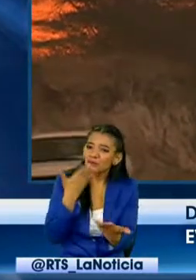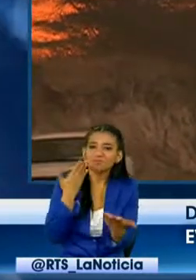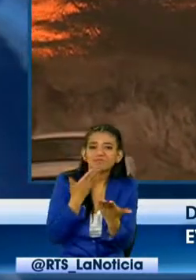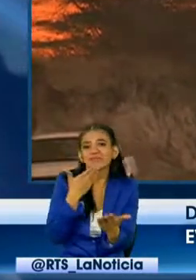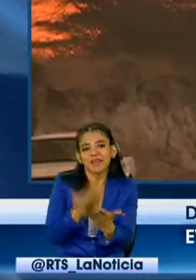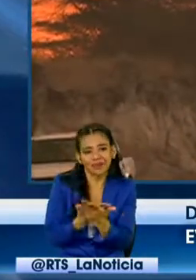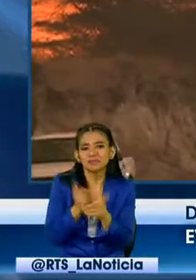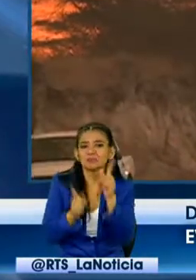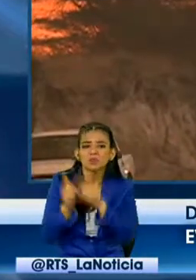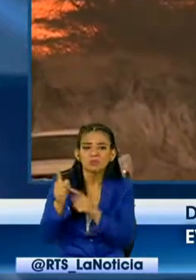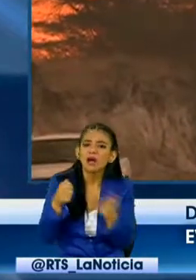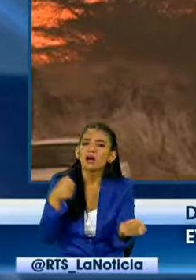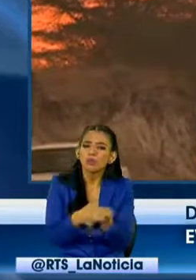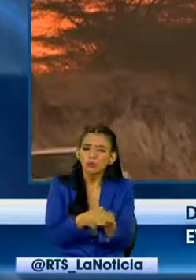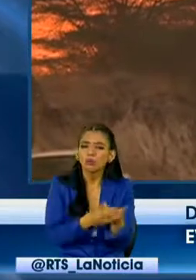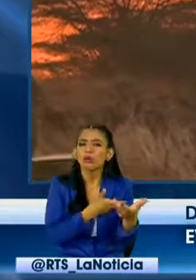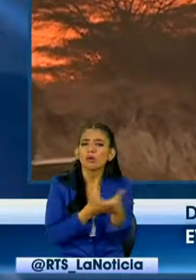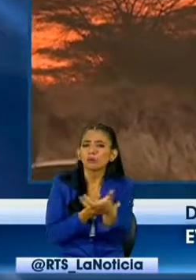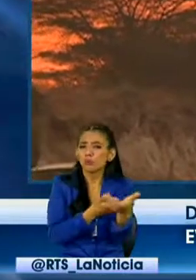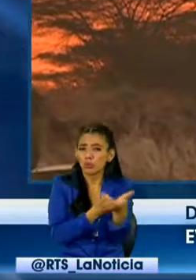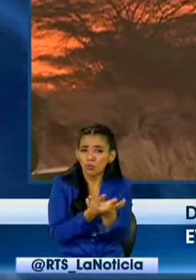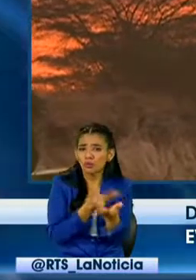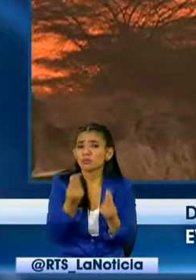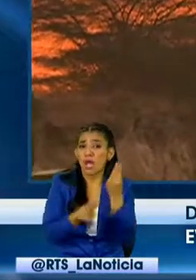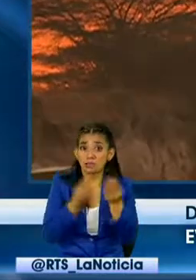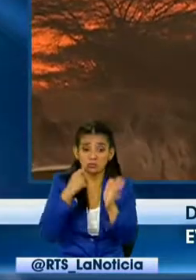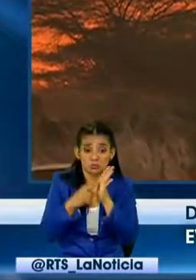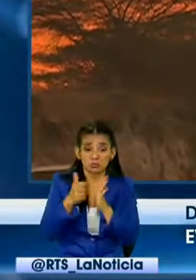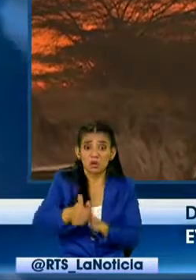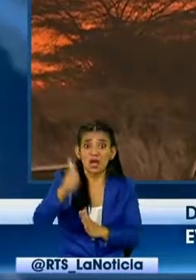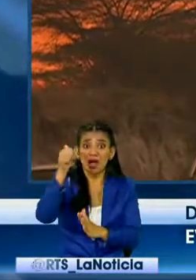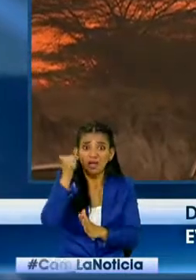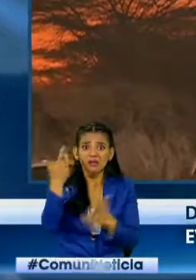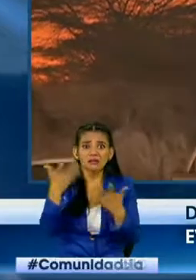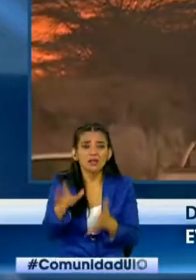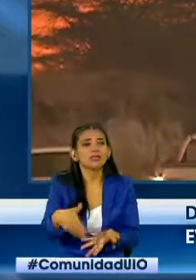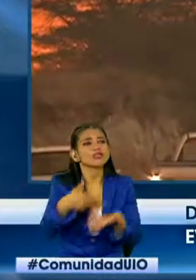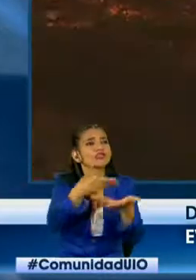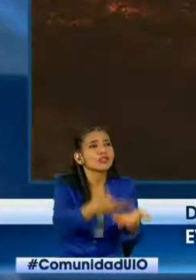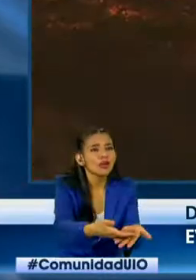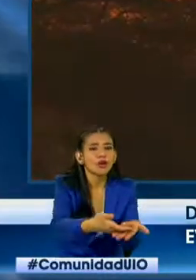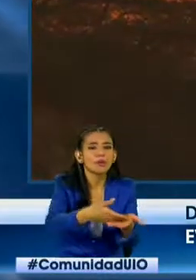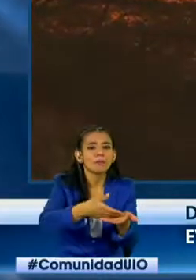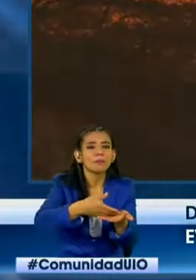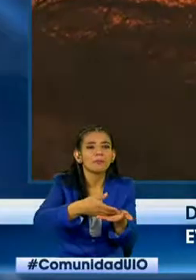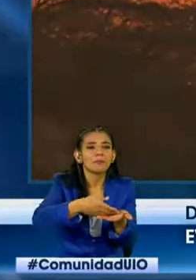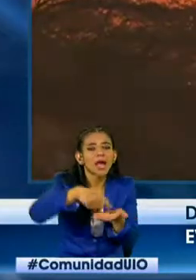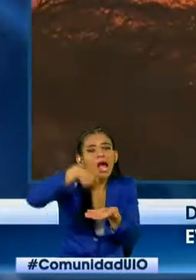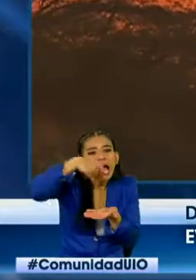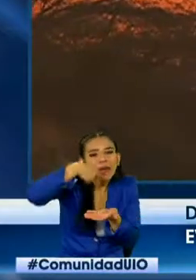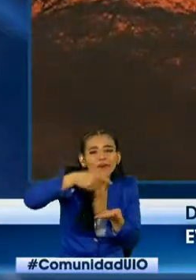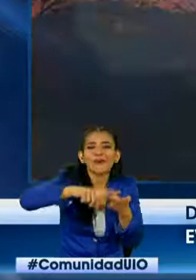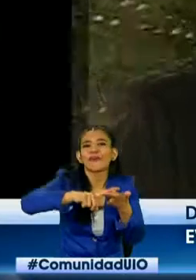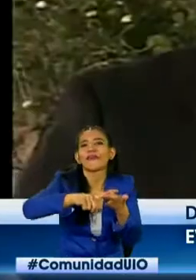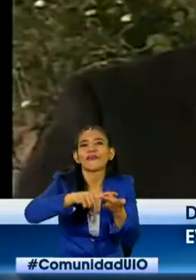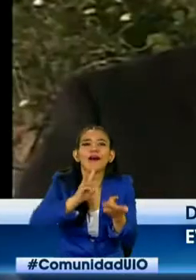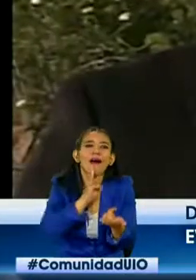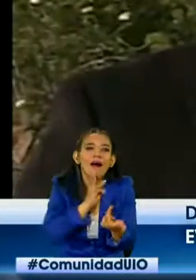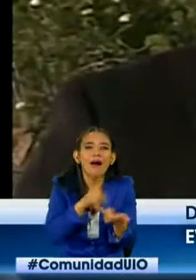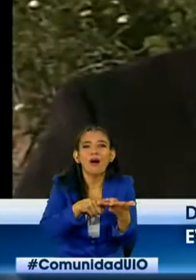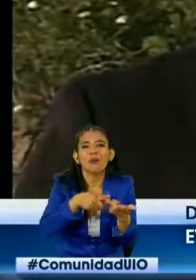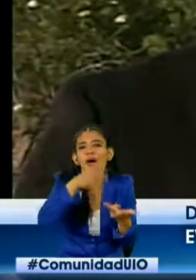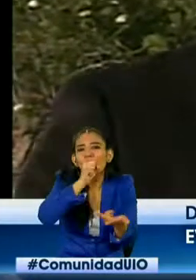esta solidaridad con el Cuerpo de Bomberos. Ellos ayer, por ejemplo, nos vinieron a dar tarrinas con arroz, agua,